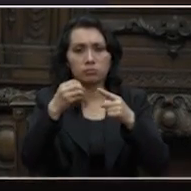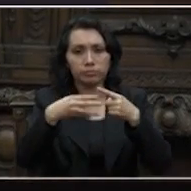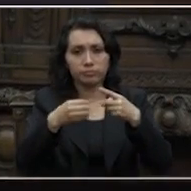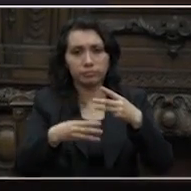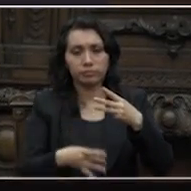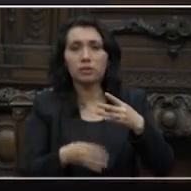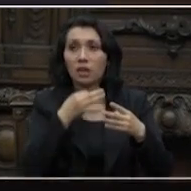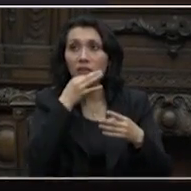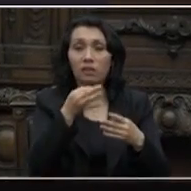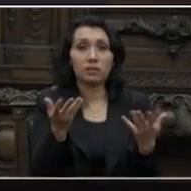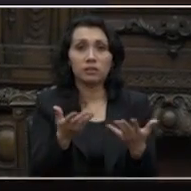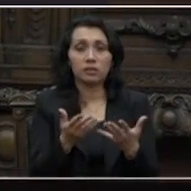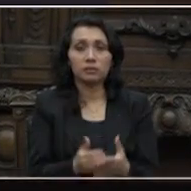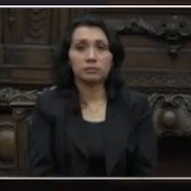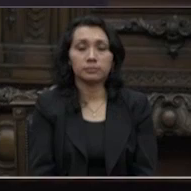un referente